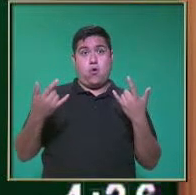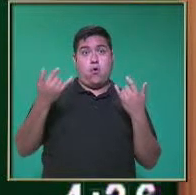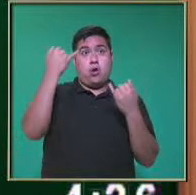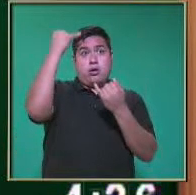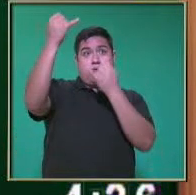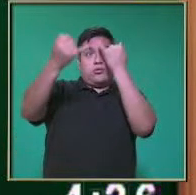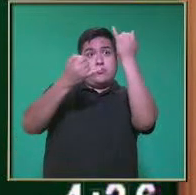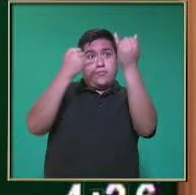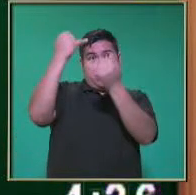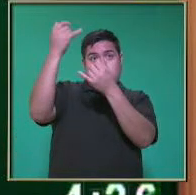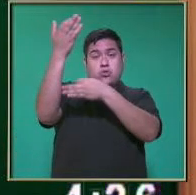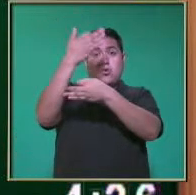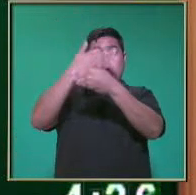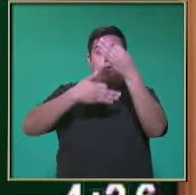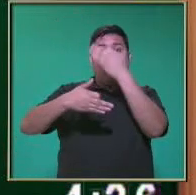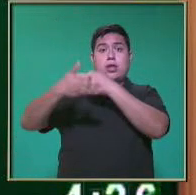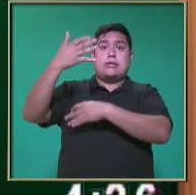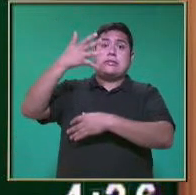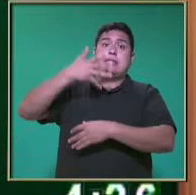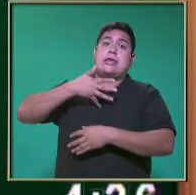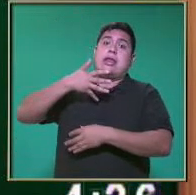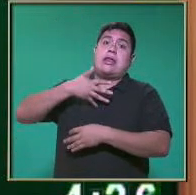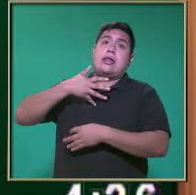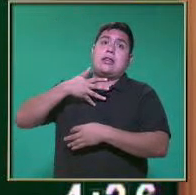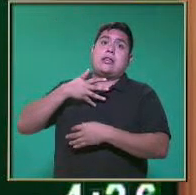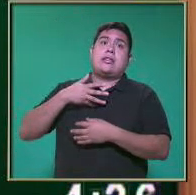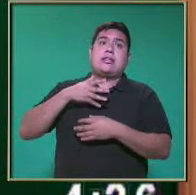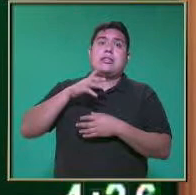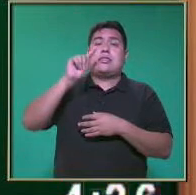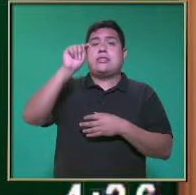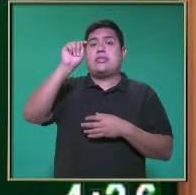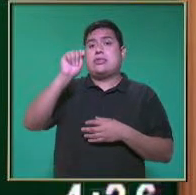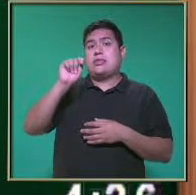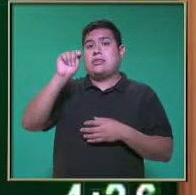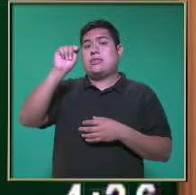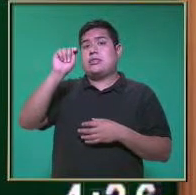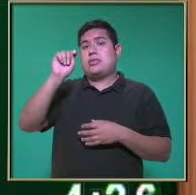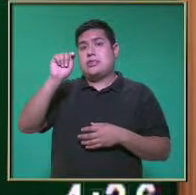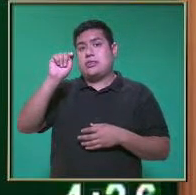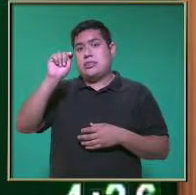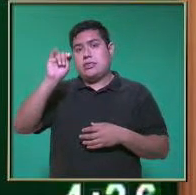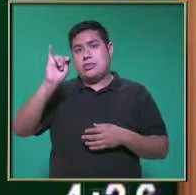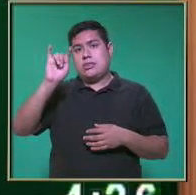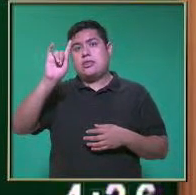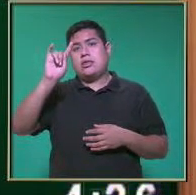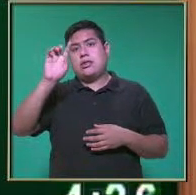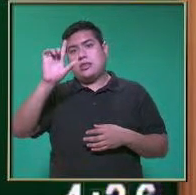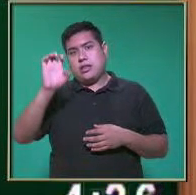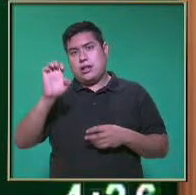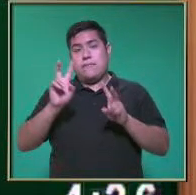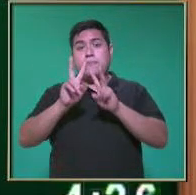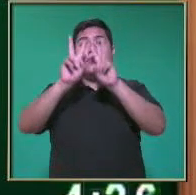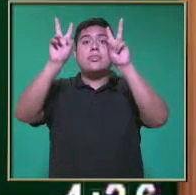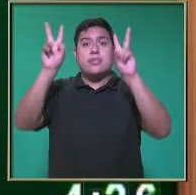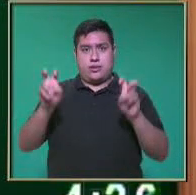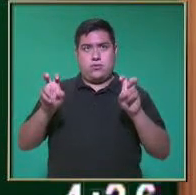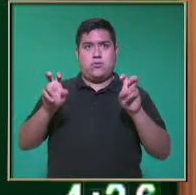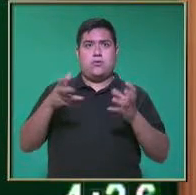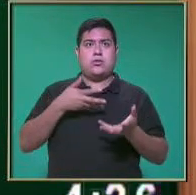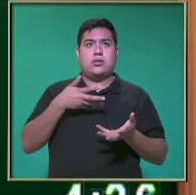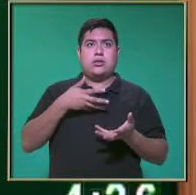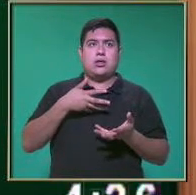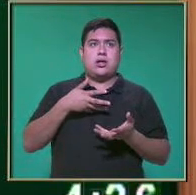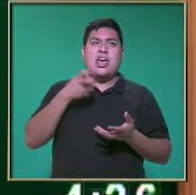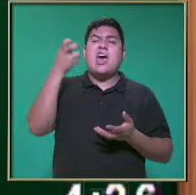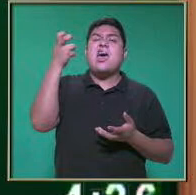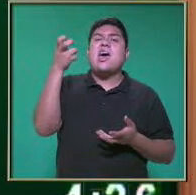las historias todas tienen un title, un título. This gives us an idea of what the story will be about. El